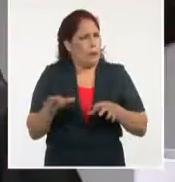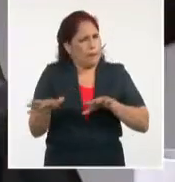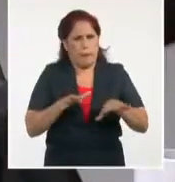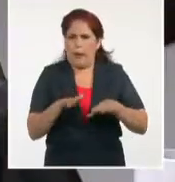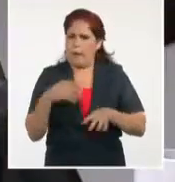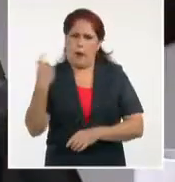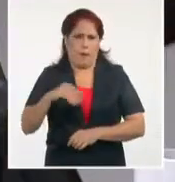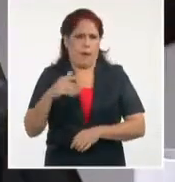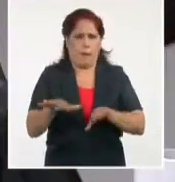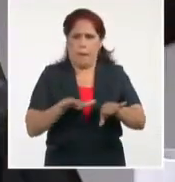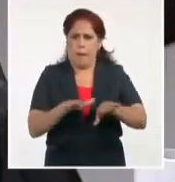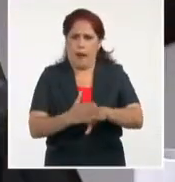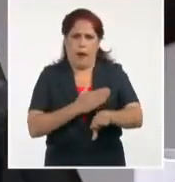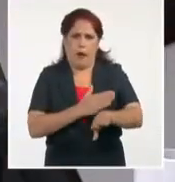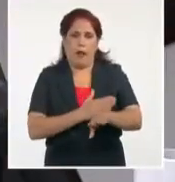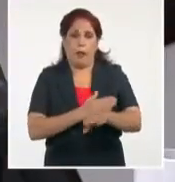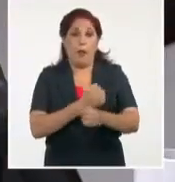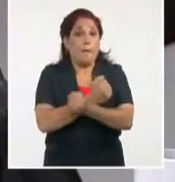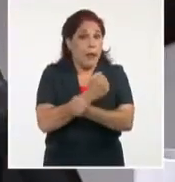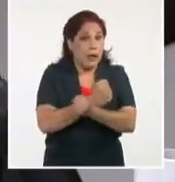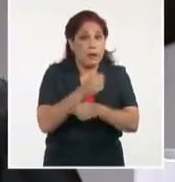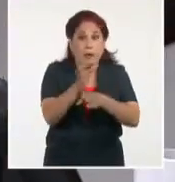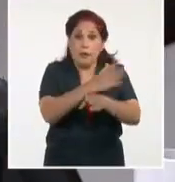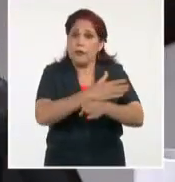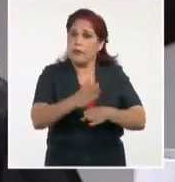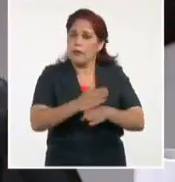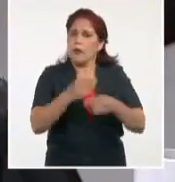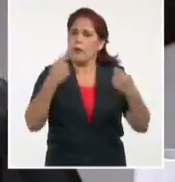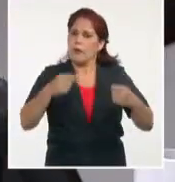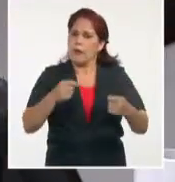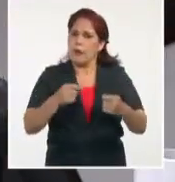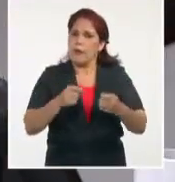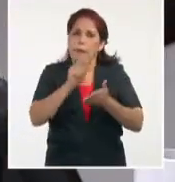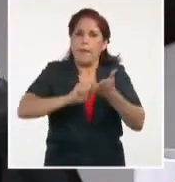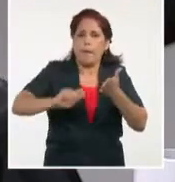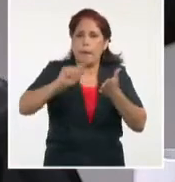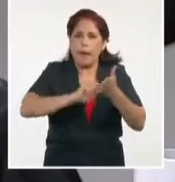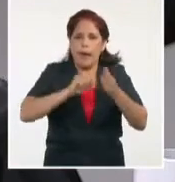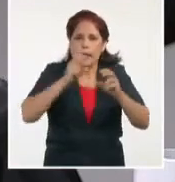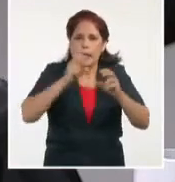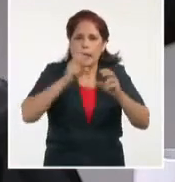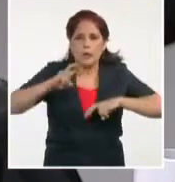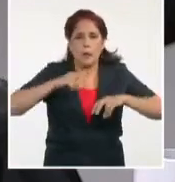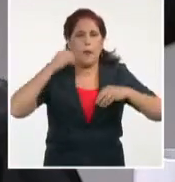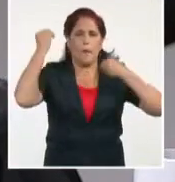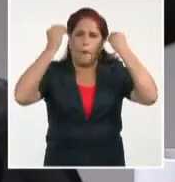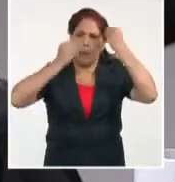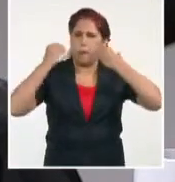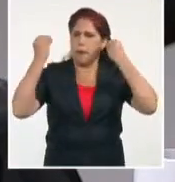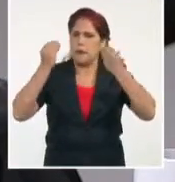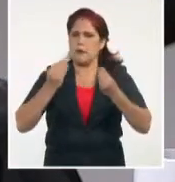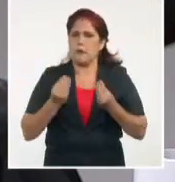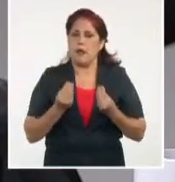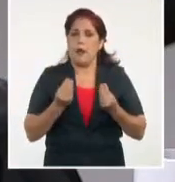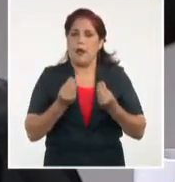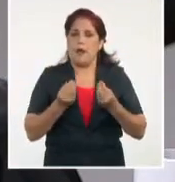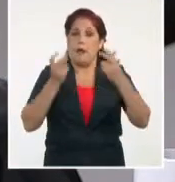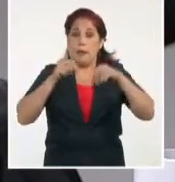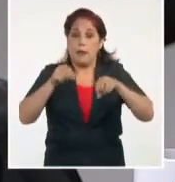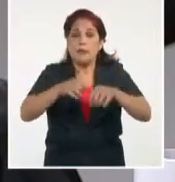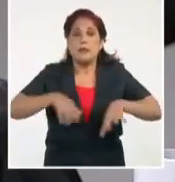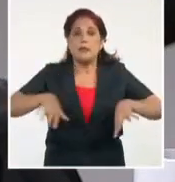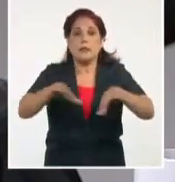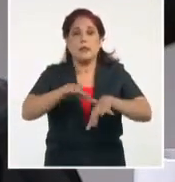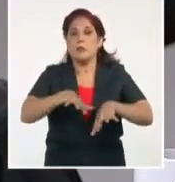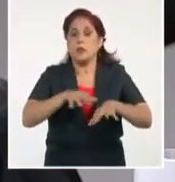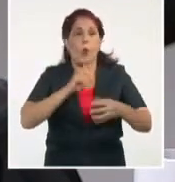esta es la apreciación multipeligro, multirriesgo que debemos tener en cuenta y que debemos llevar a los planes, a los estudios, pensar y siempre para una situación que sea la